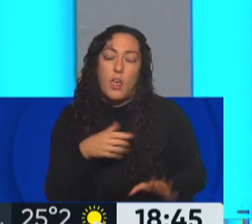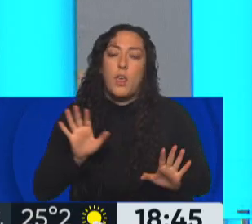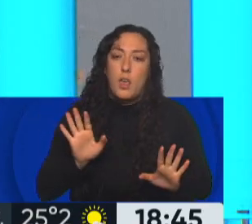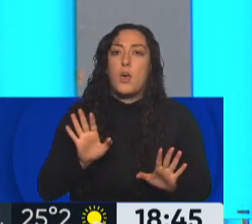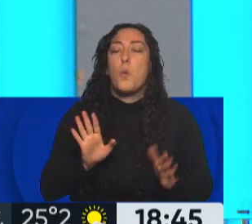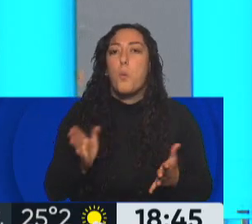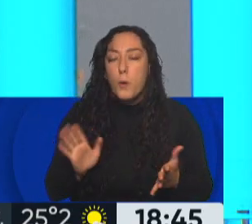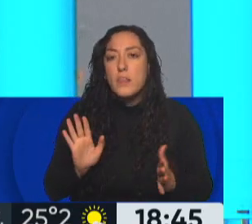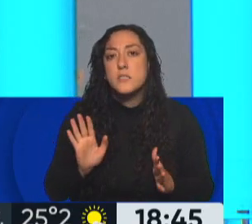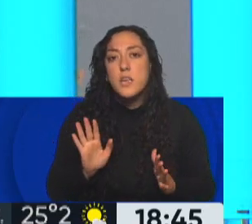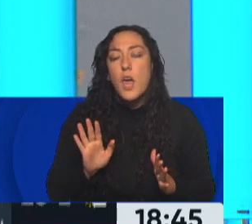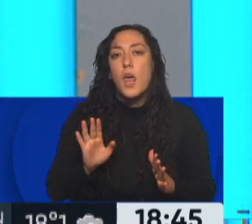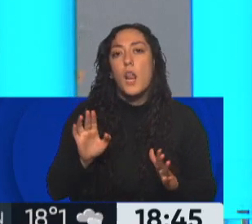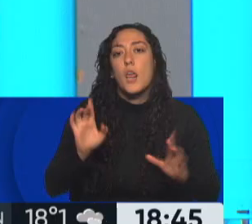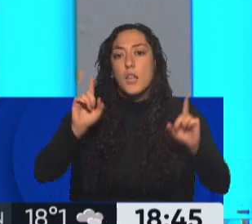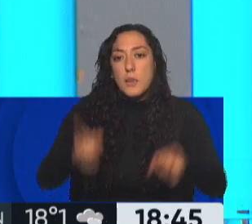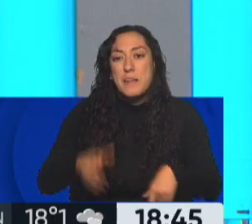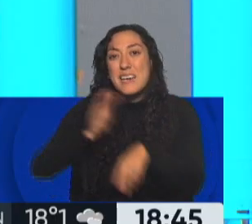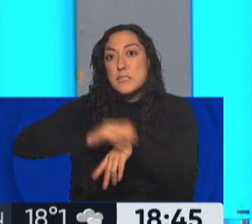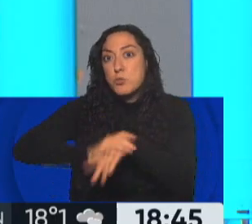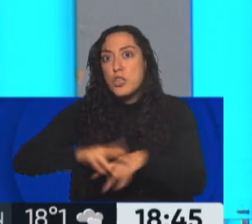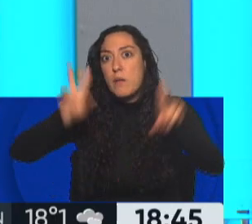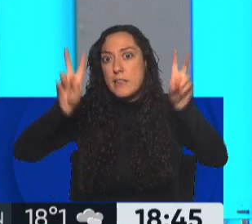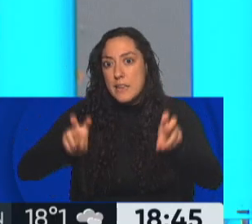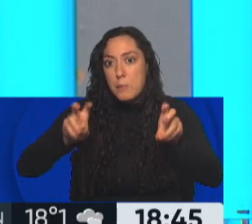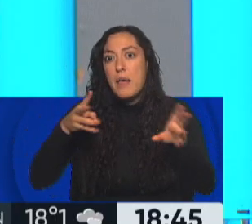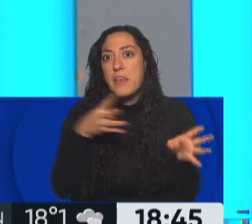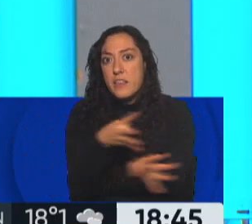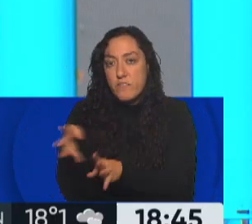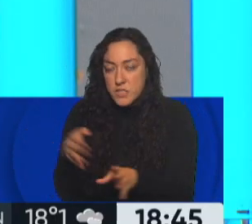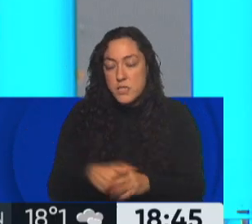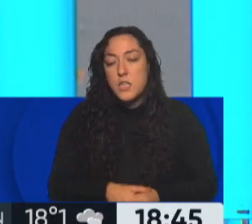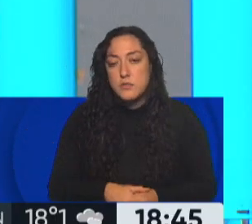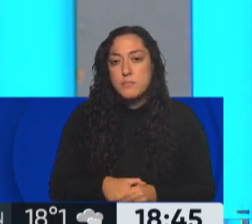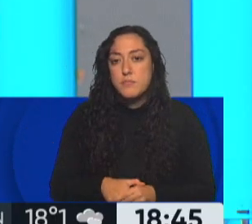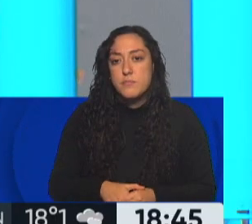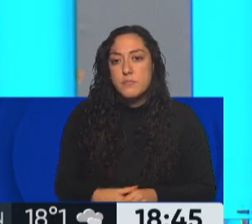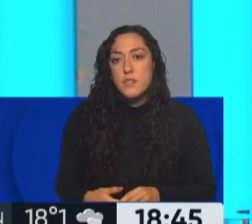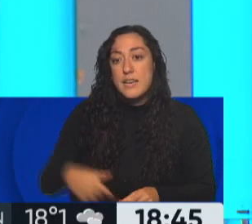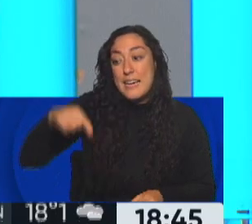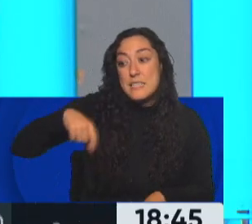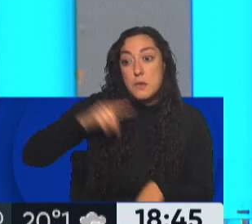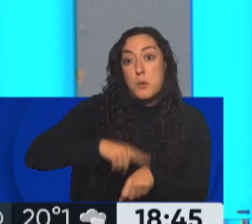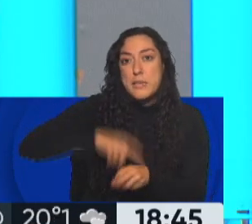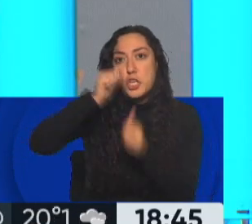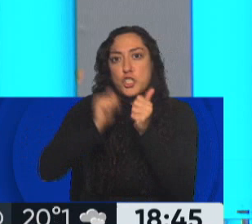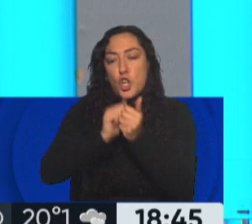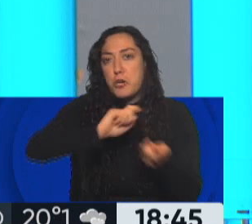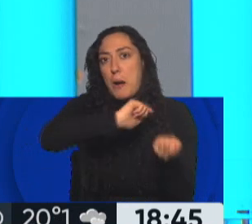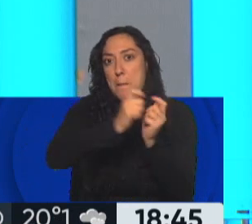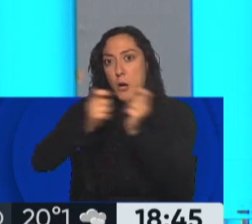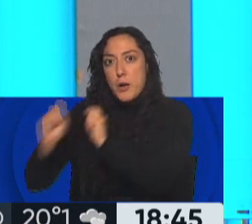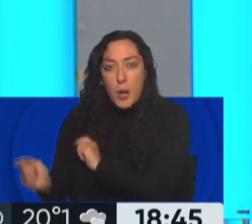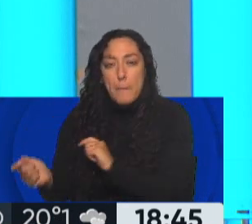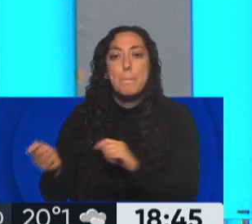podría incluso, por ejemplo, hacerse cargo, como lo mencionábamos ahí, ¿no? Porque actualmente, y con los cambios históricos que se dieron después